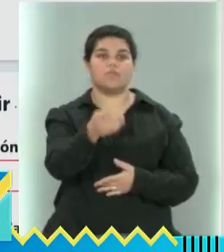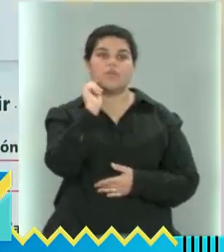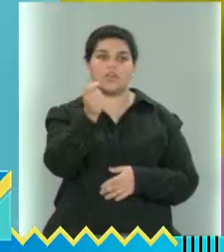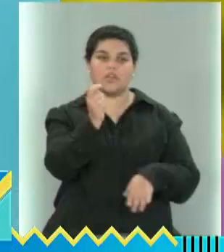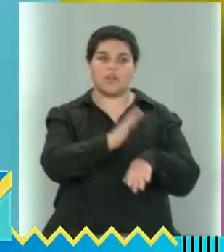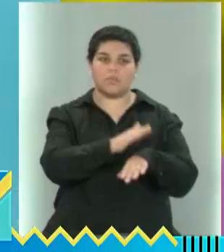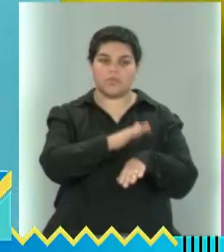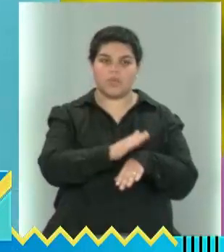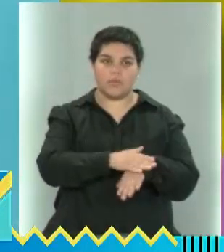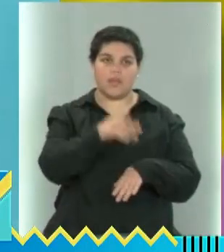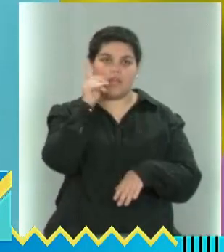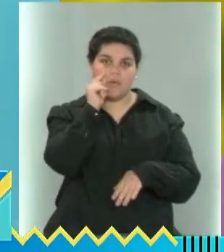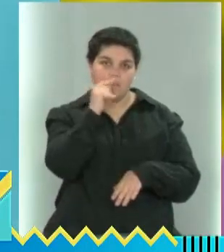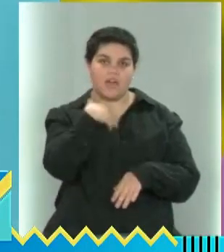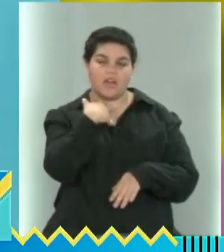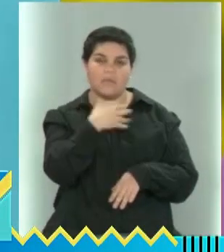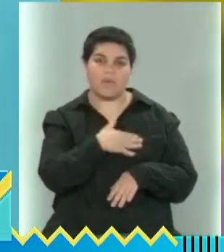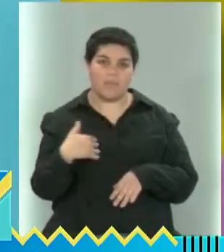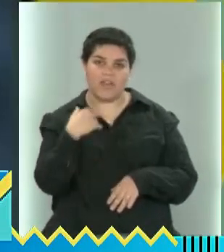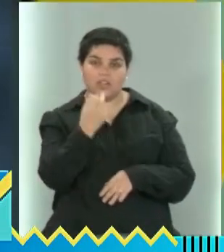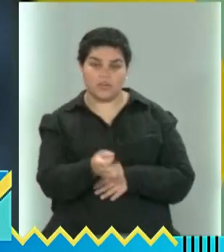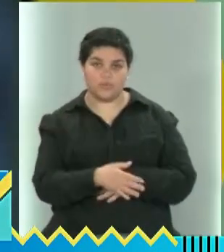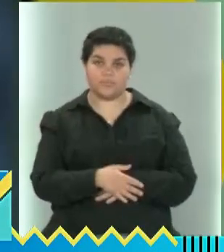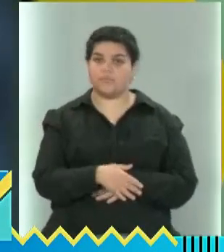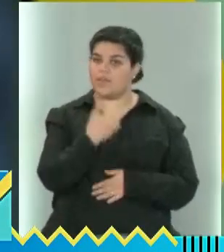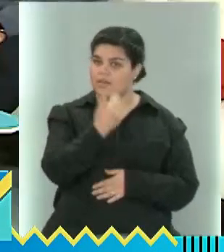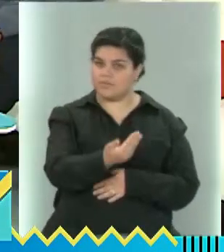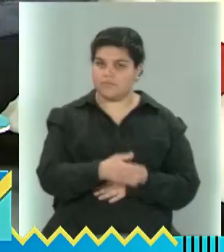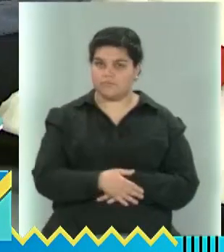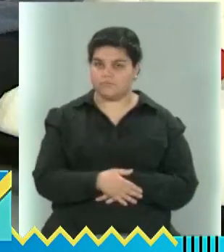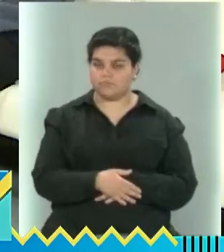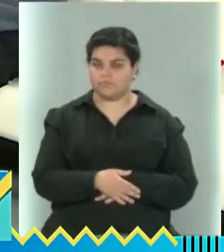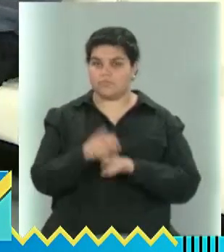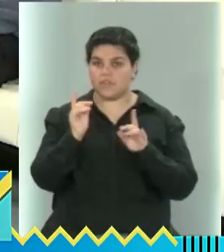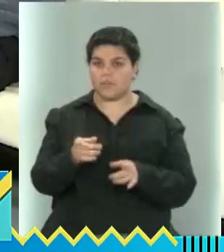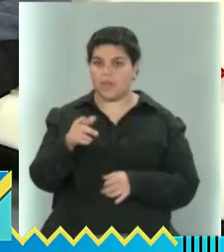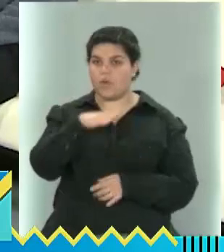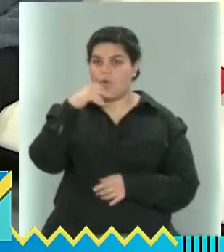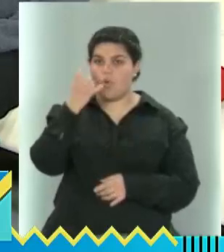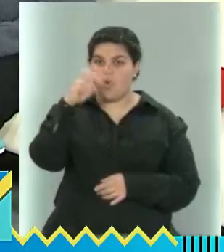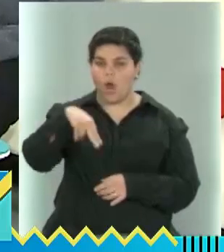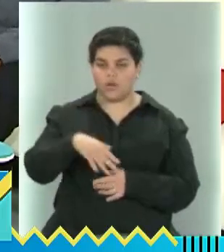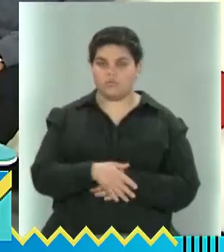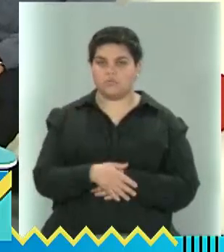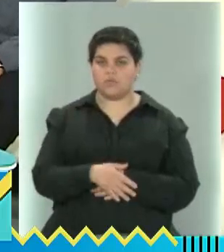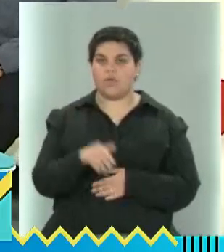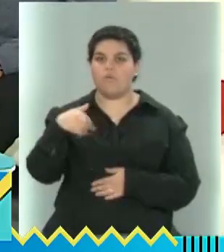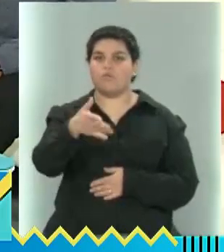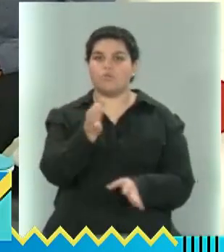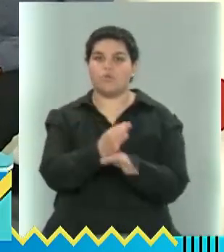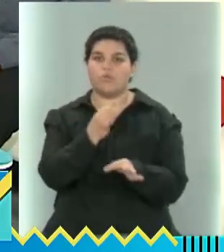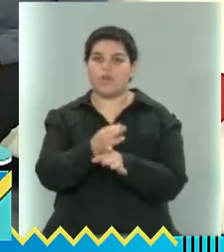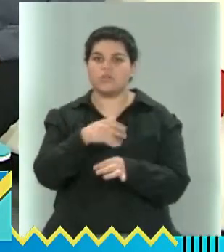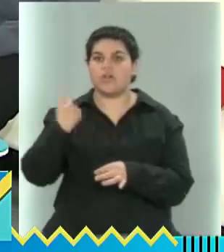nuestras manos y en la de nuestros hijos. Muchas gracias, Jorge. Vamos al tuit de Juan Pablo, repito, pregunta, ¿cuál es el futuro de la educación